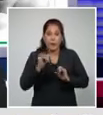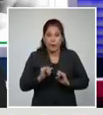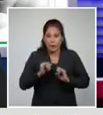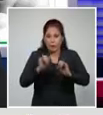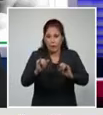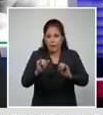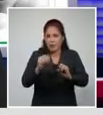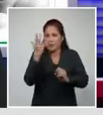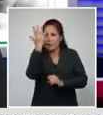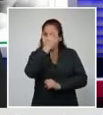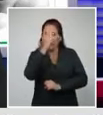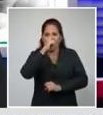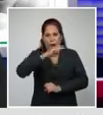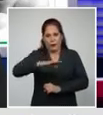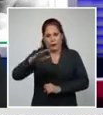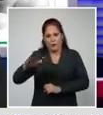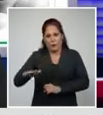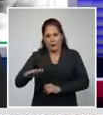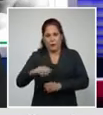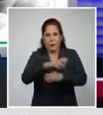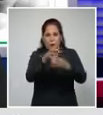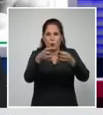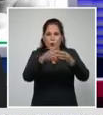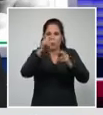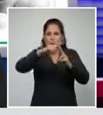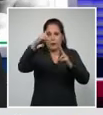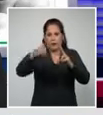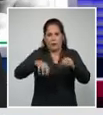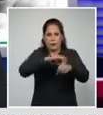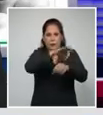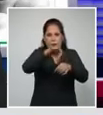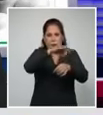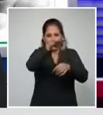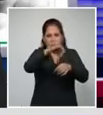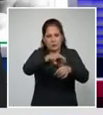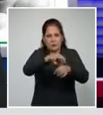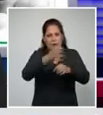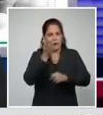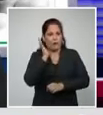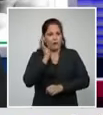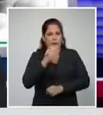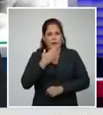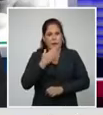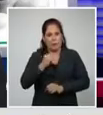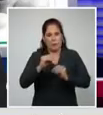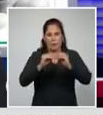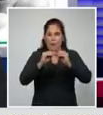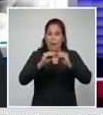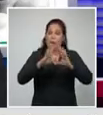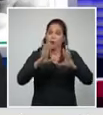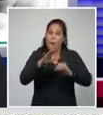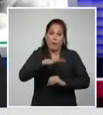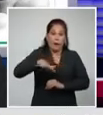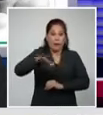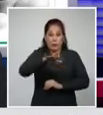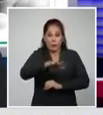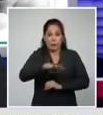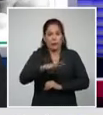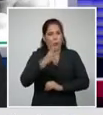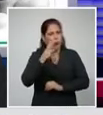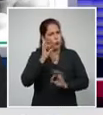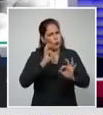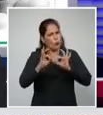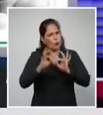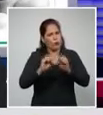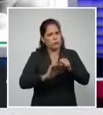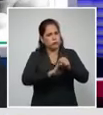bien público que nos llega desde la Colmenita aquí en esta conferencia de prensa. Así nos despedimos, ojo, con la COVID-19 que